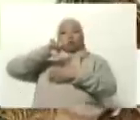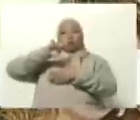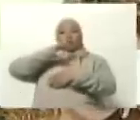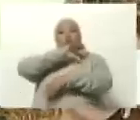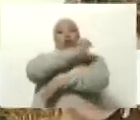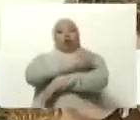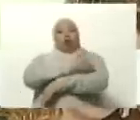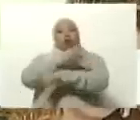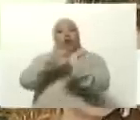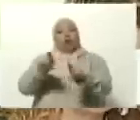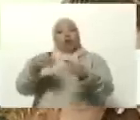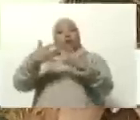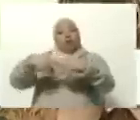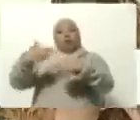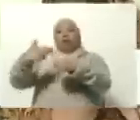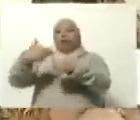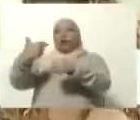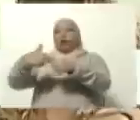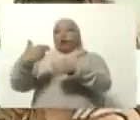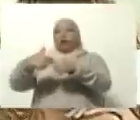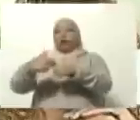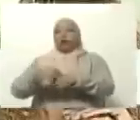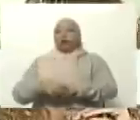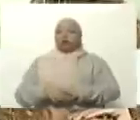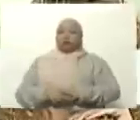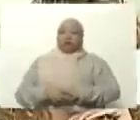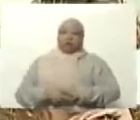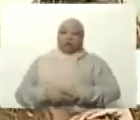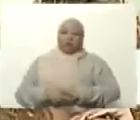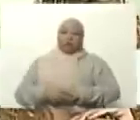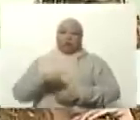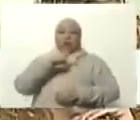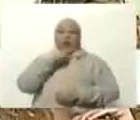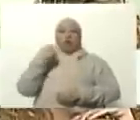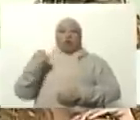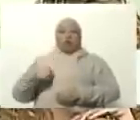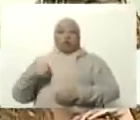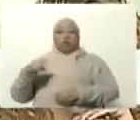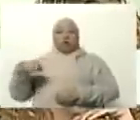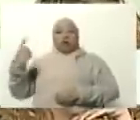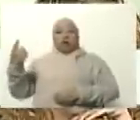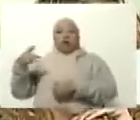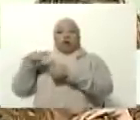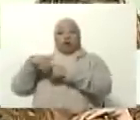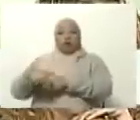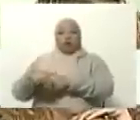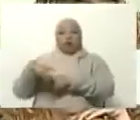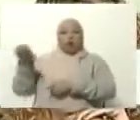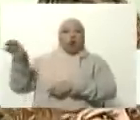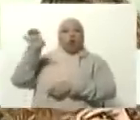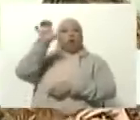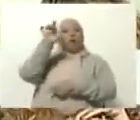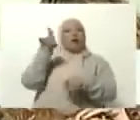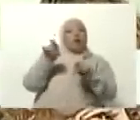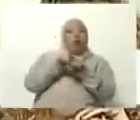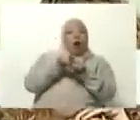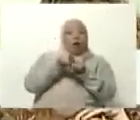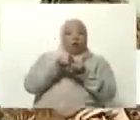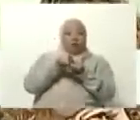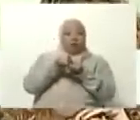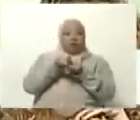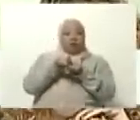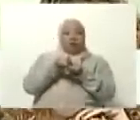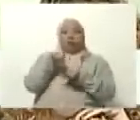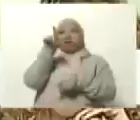otros productos, ya que hoy es Rusia, mañana se lo pueden intentar hacer otro país, y si pudiera ser